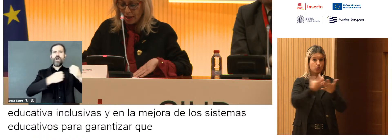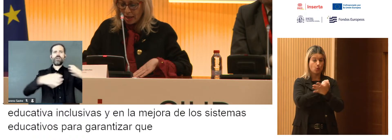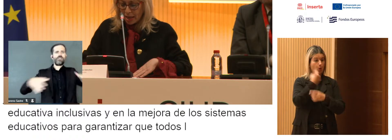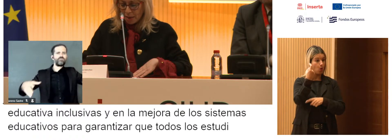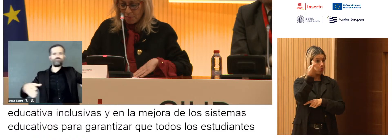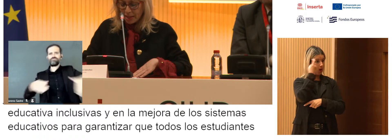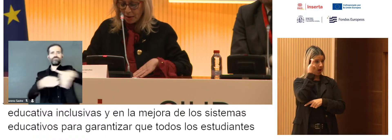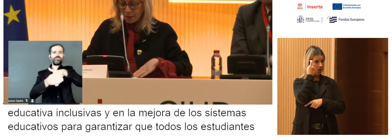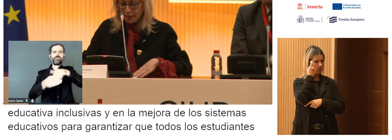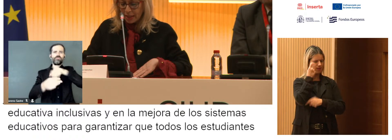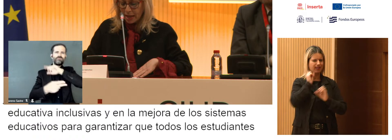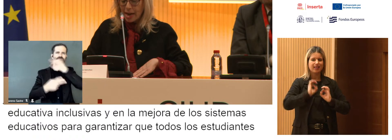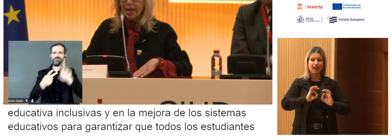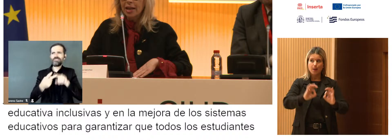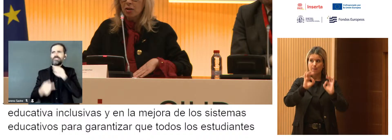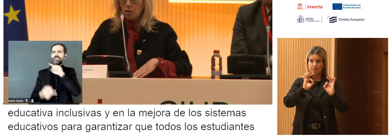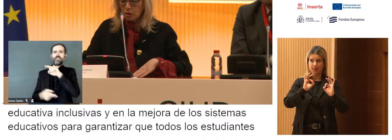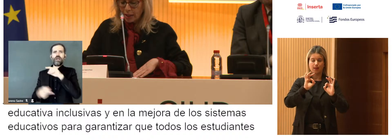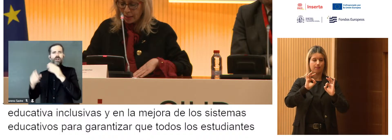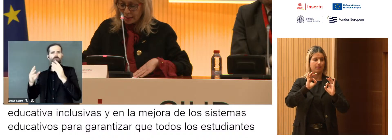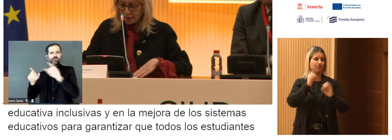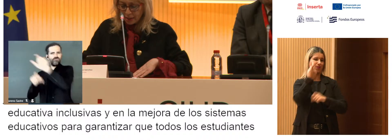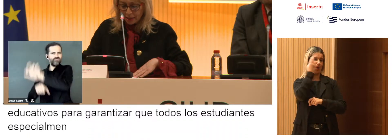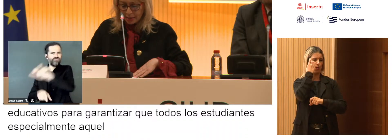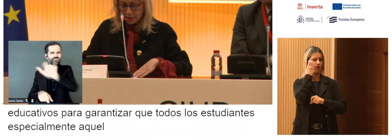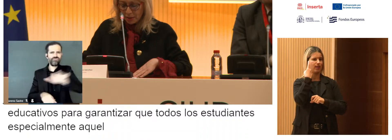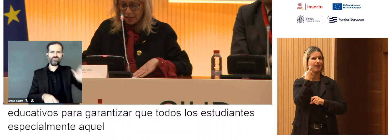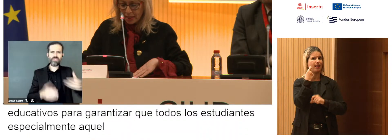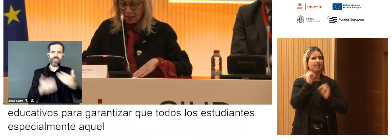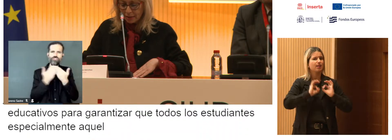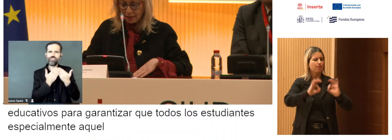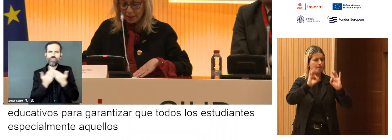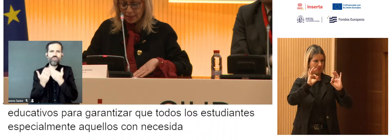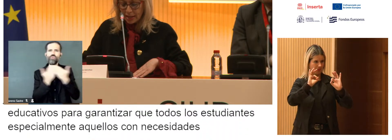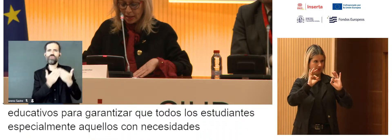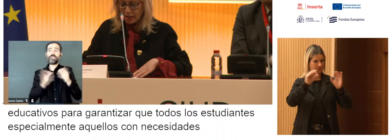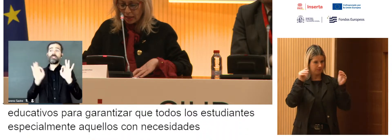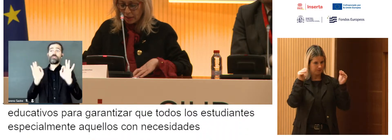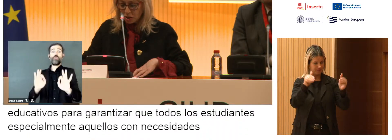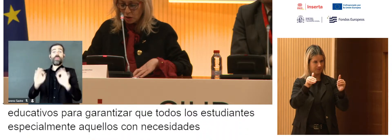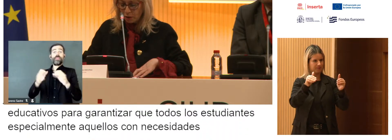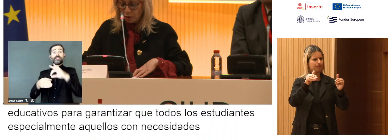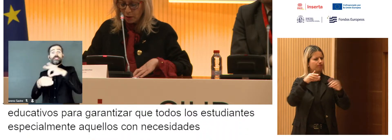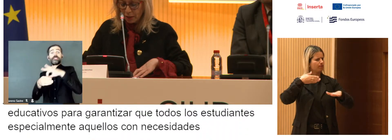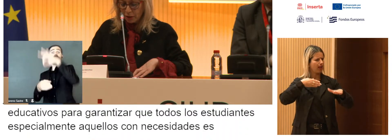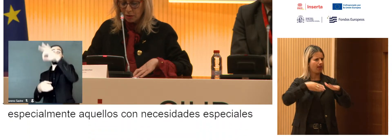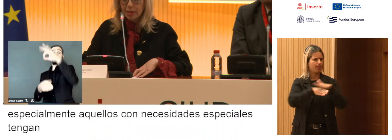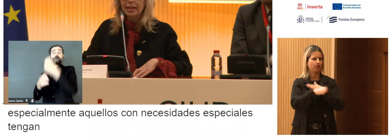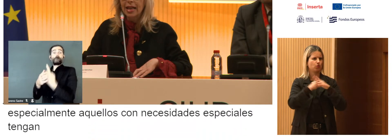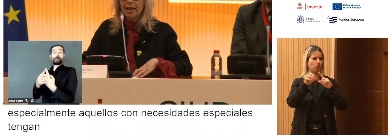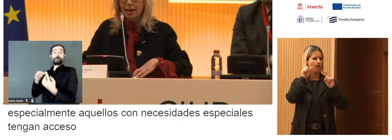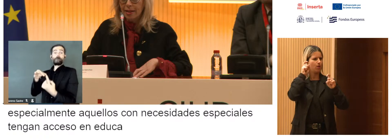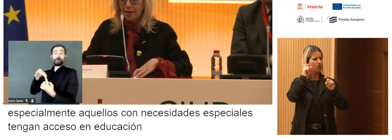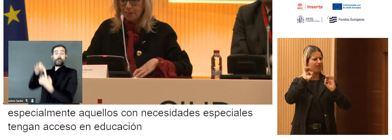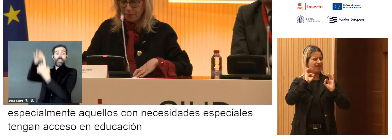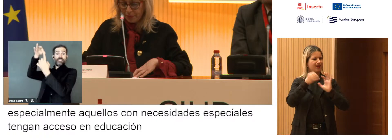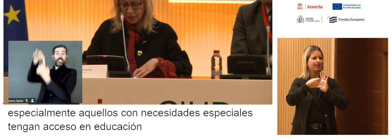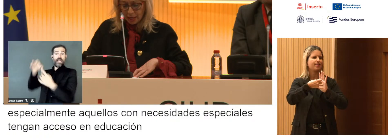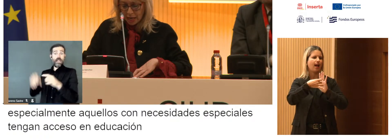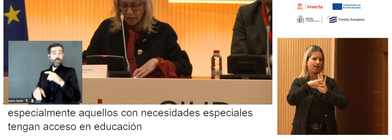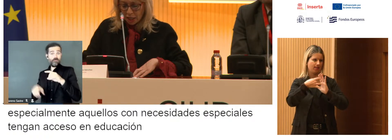estudiantes, especialmente aquellos con necesidades especiales, tengan acceso a una educación de